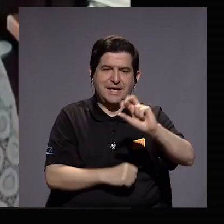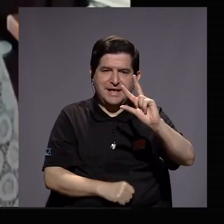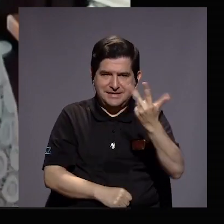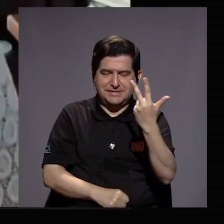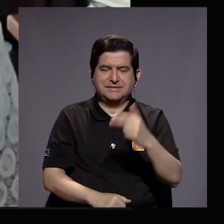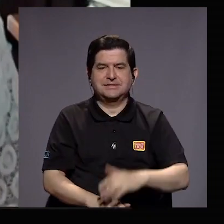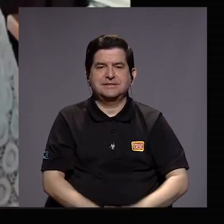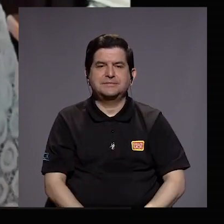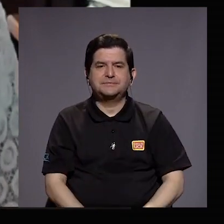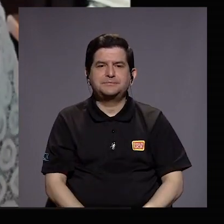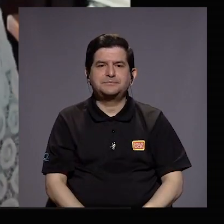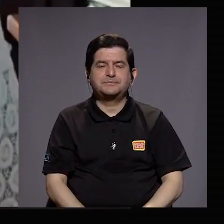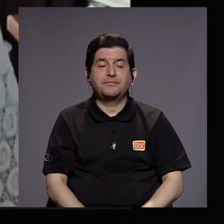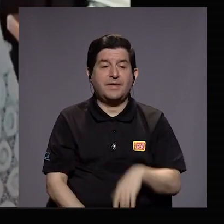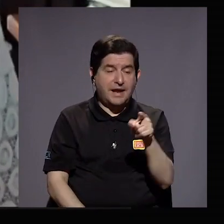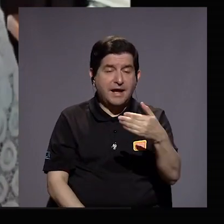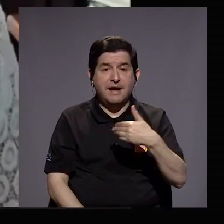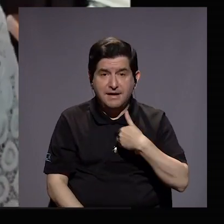sala tercera.